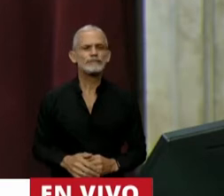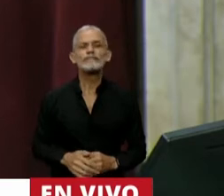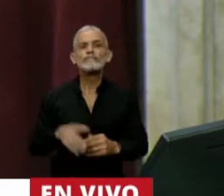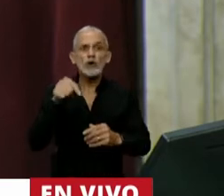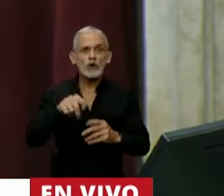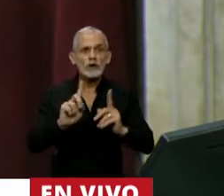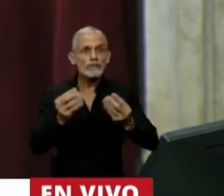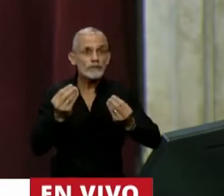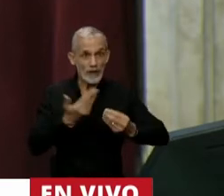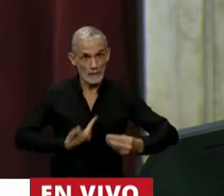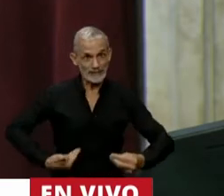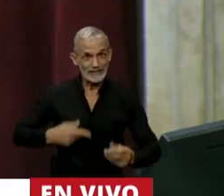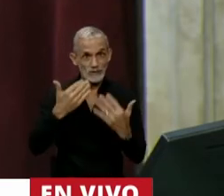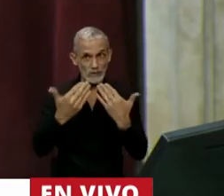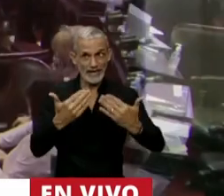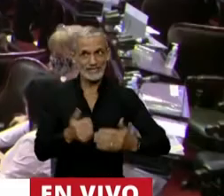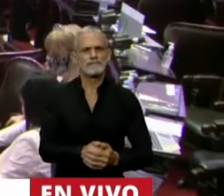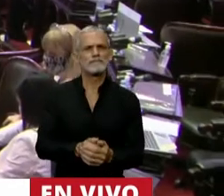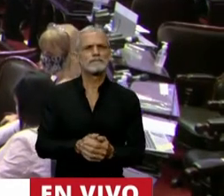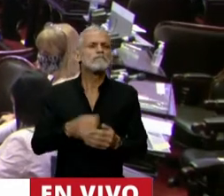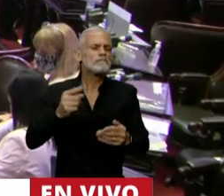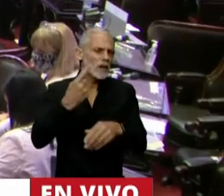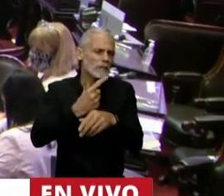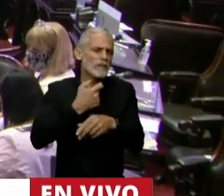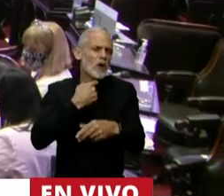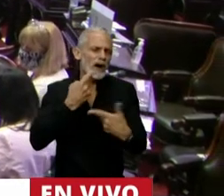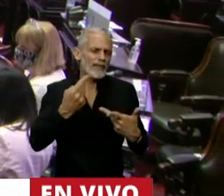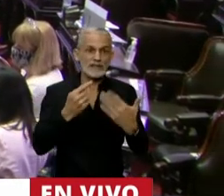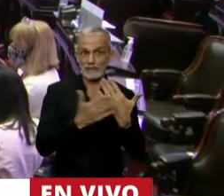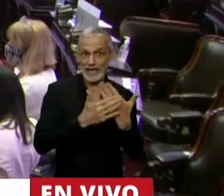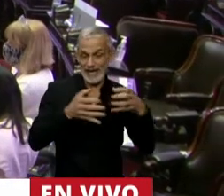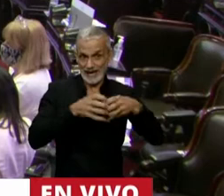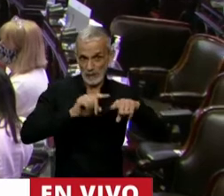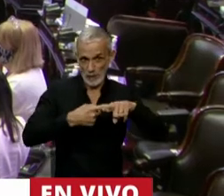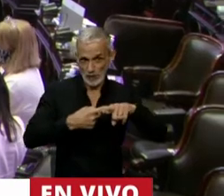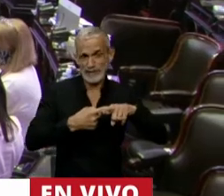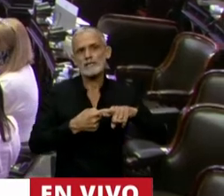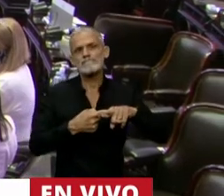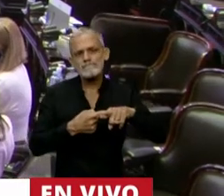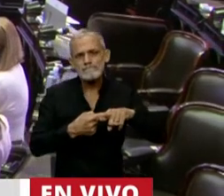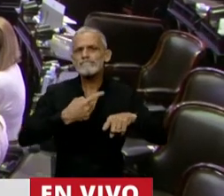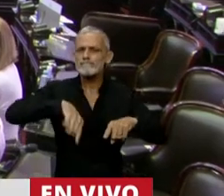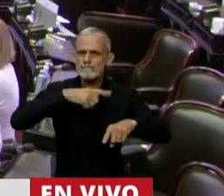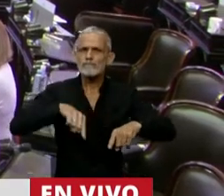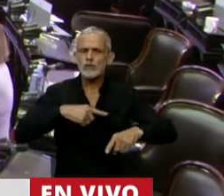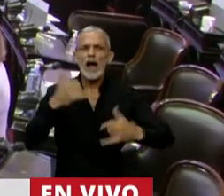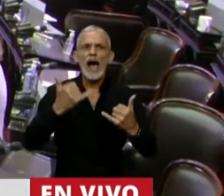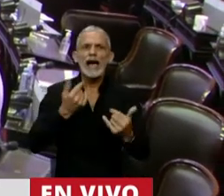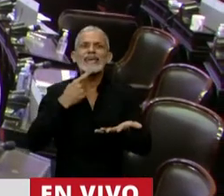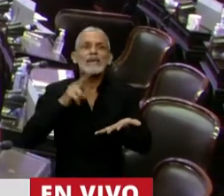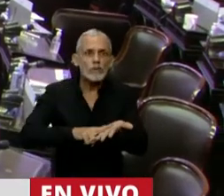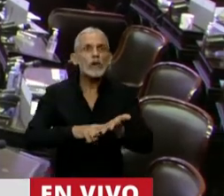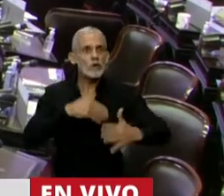Gracias, presidente. Para empezar, quiero decir que desde el Frente de Izquierda no solamente estamos por verdaderos